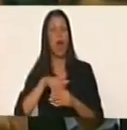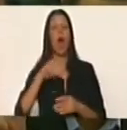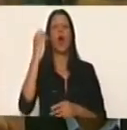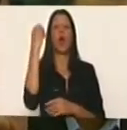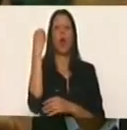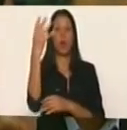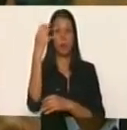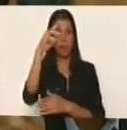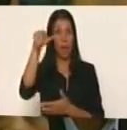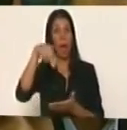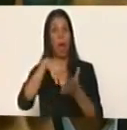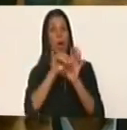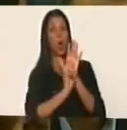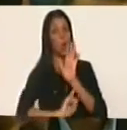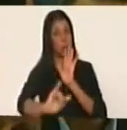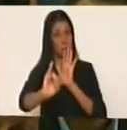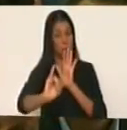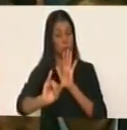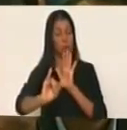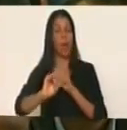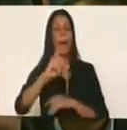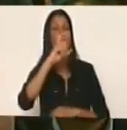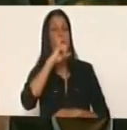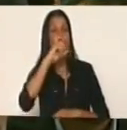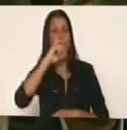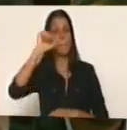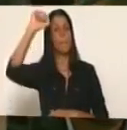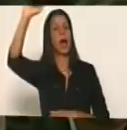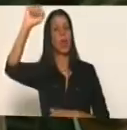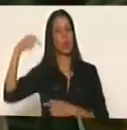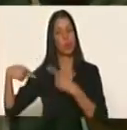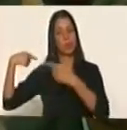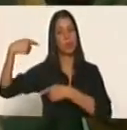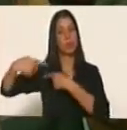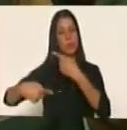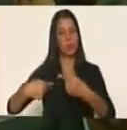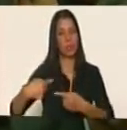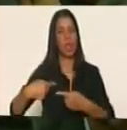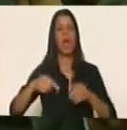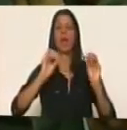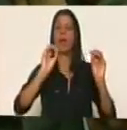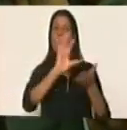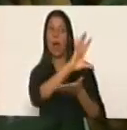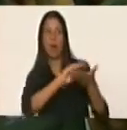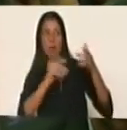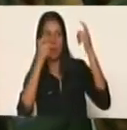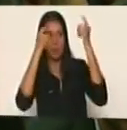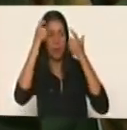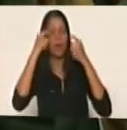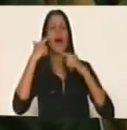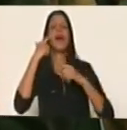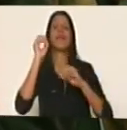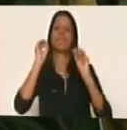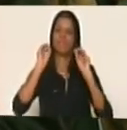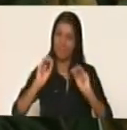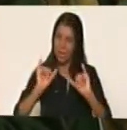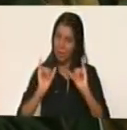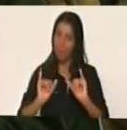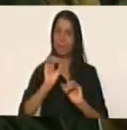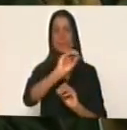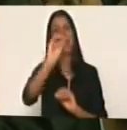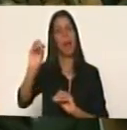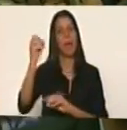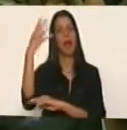Constituyente. Pero lo hizo también el presidente Nicolás Maduro cuando convocó a esta soberana y plenipotenciaria Asamblea